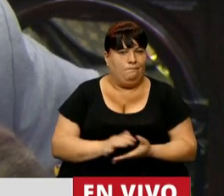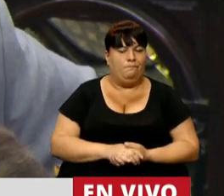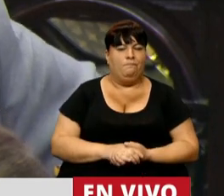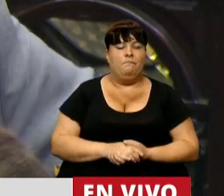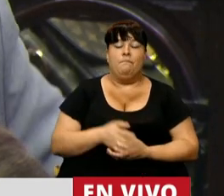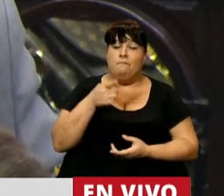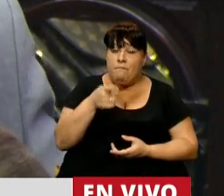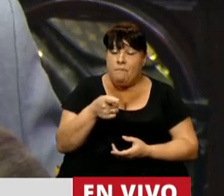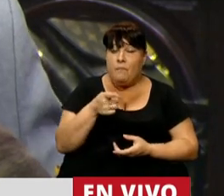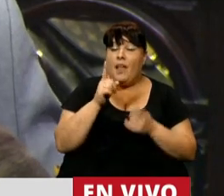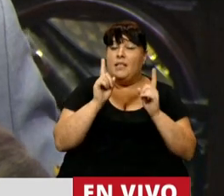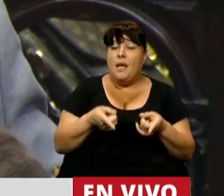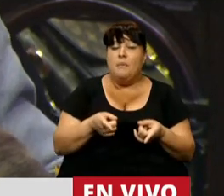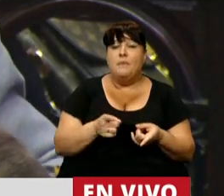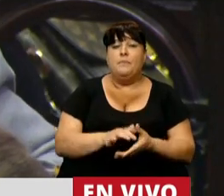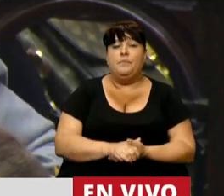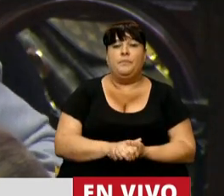Y en eso,